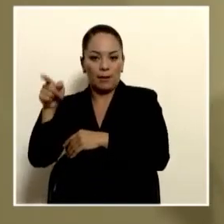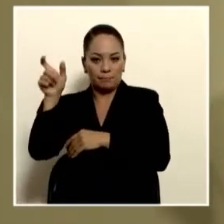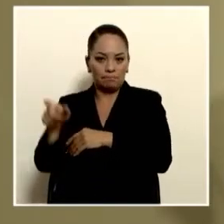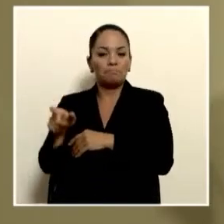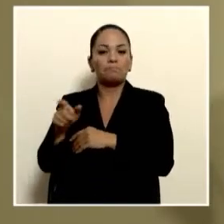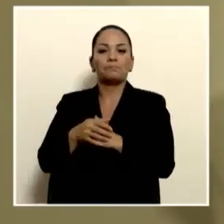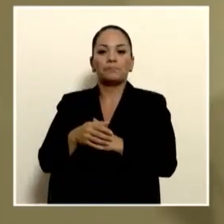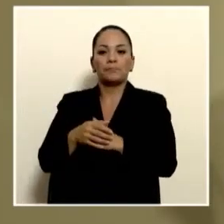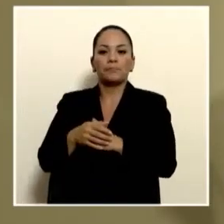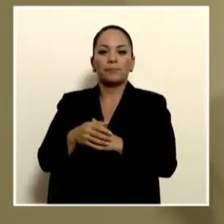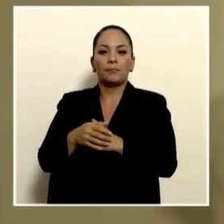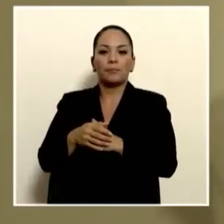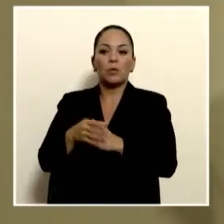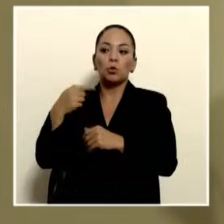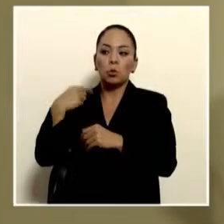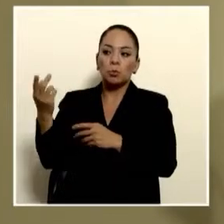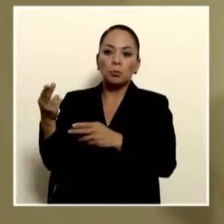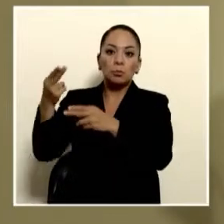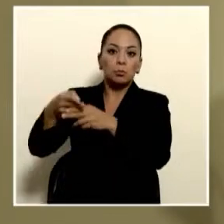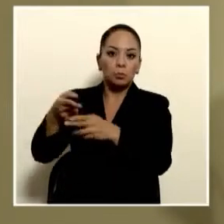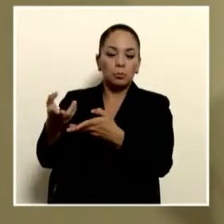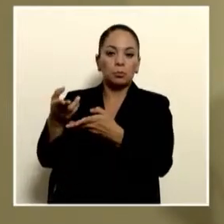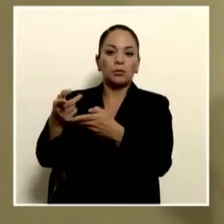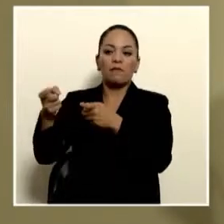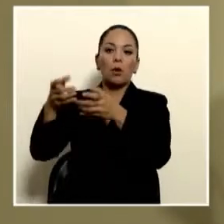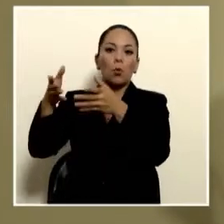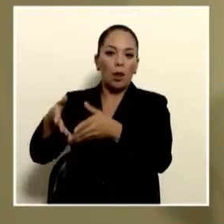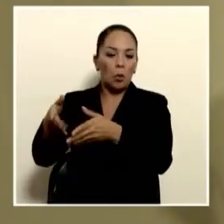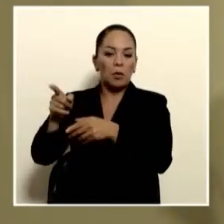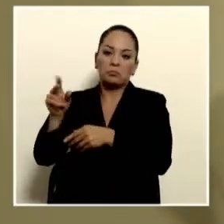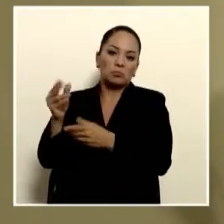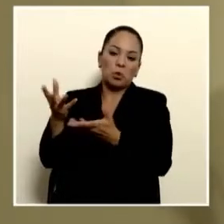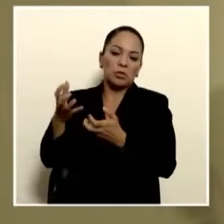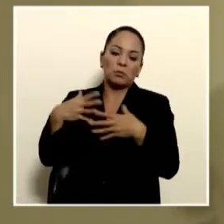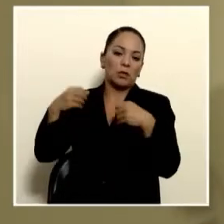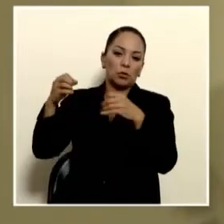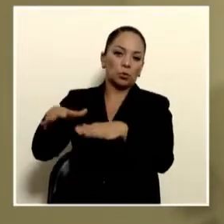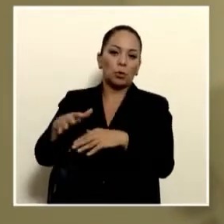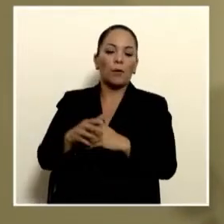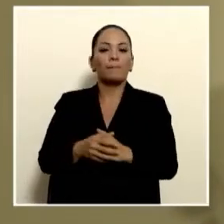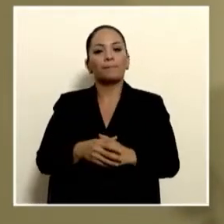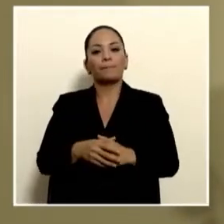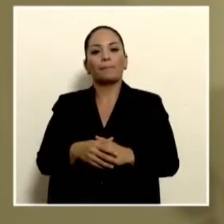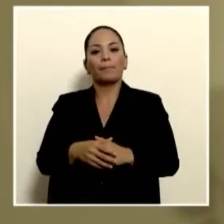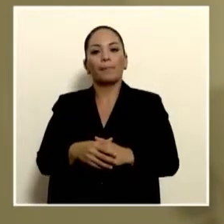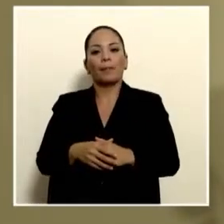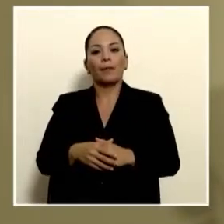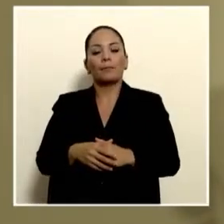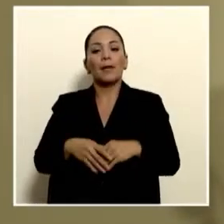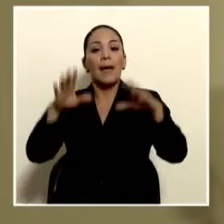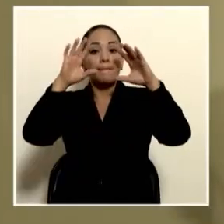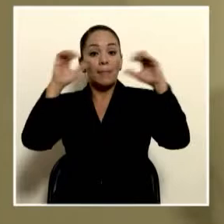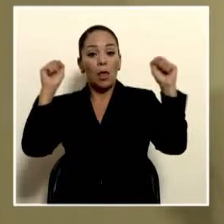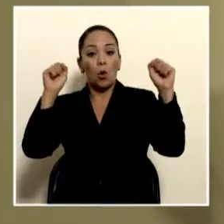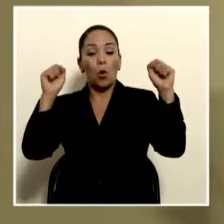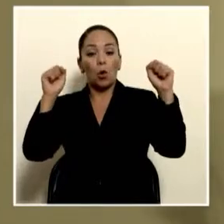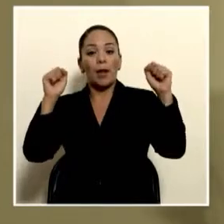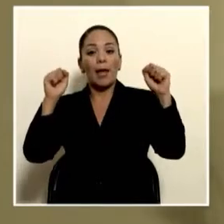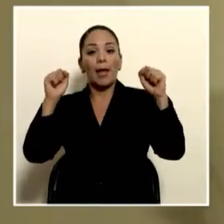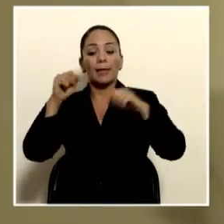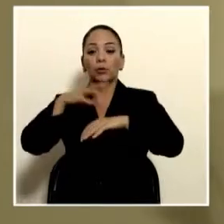que lo habíamos postulado al regulador general, bueno, renunció. Cesamos al embajador en Suiza